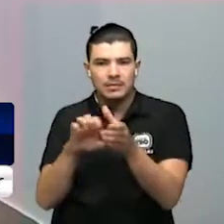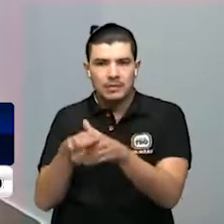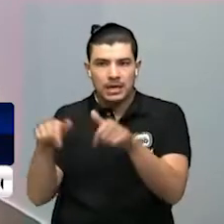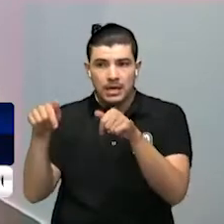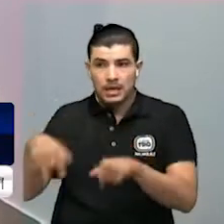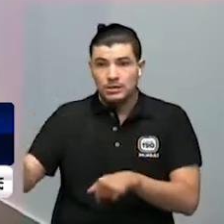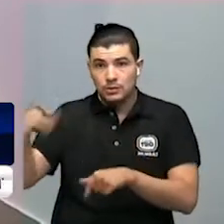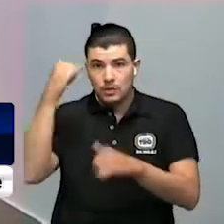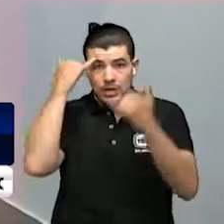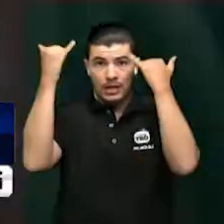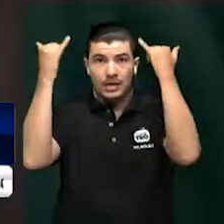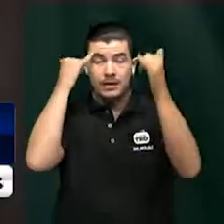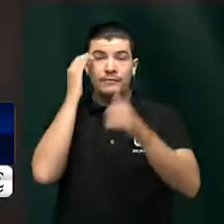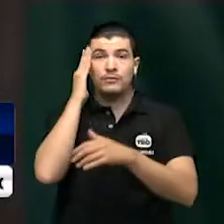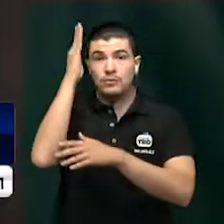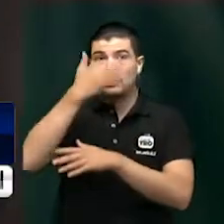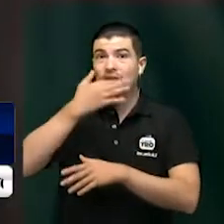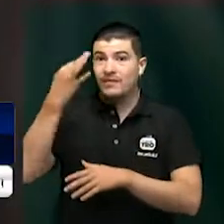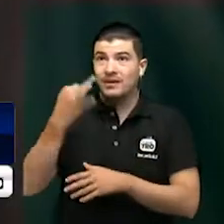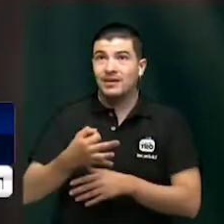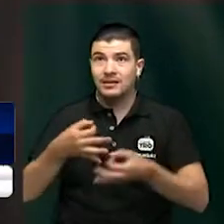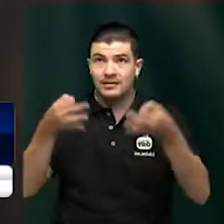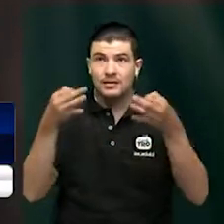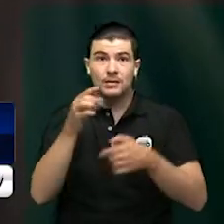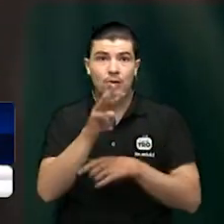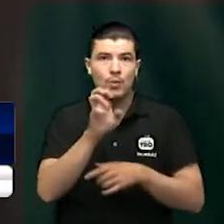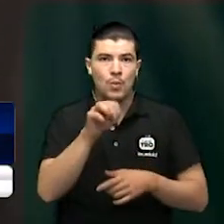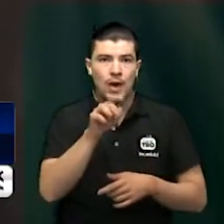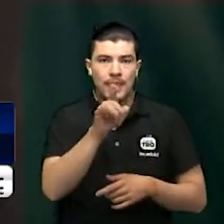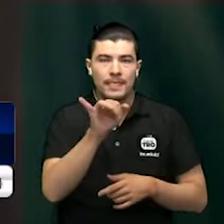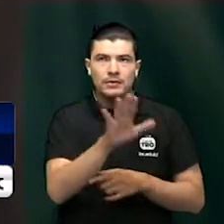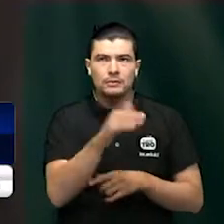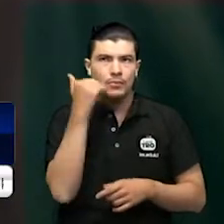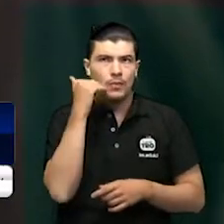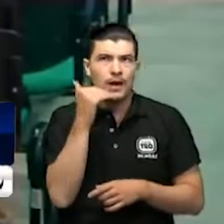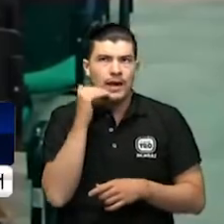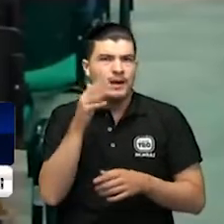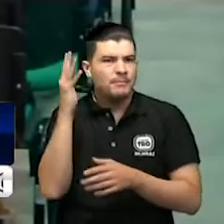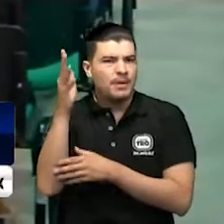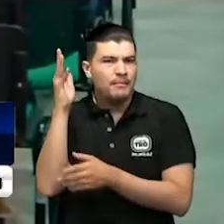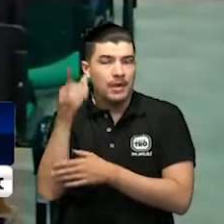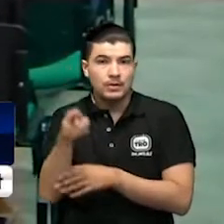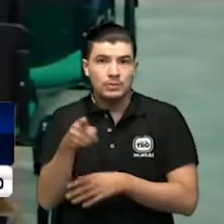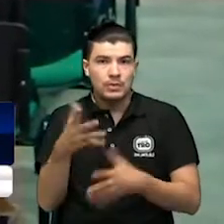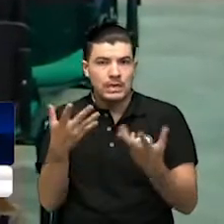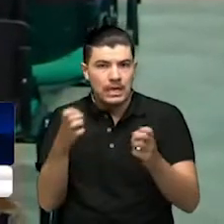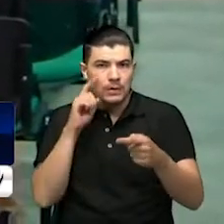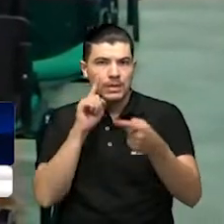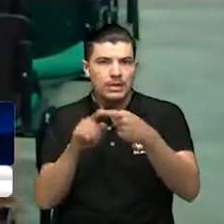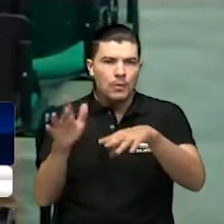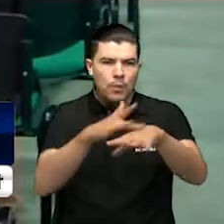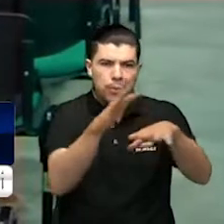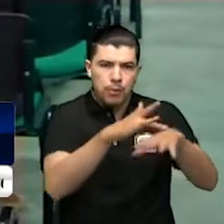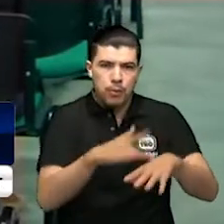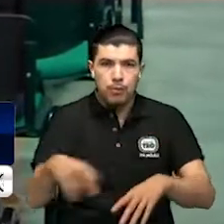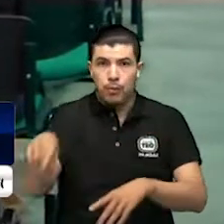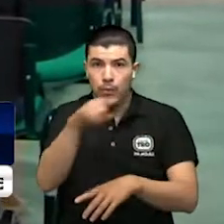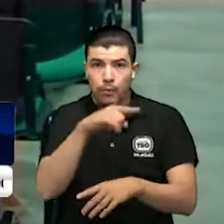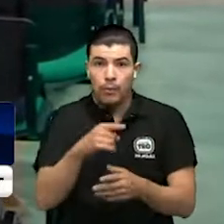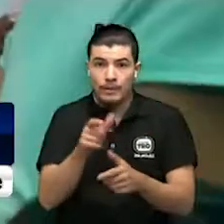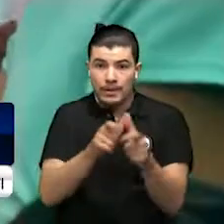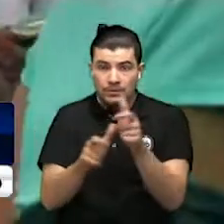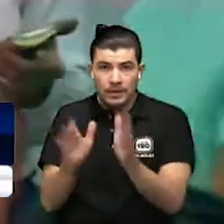esas ideas se van a materializar wendy ramírez facilitadora start-up week en busca inspirar y motivar a cada uno de los